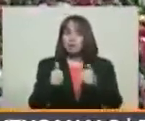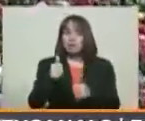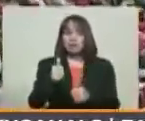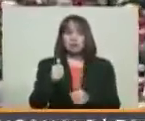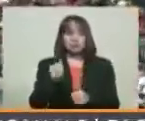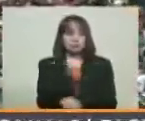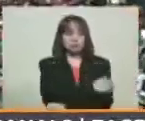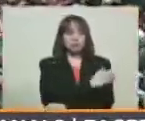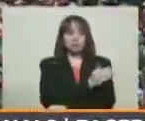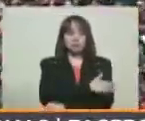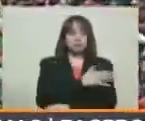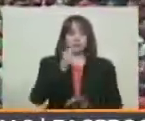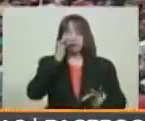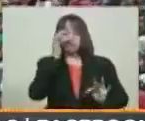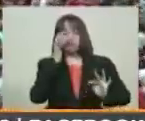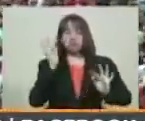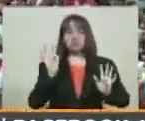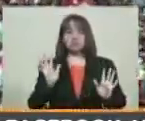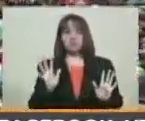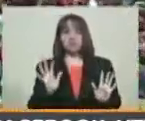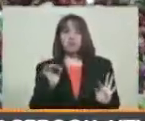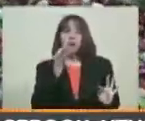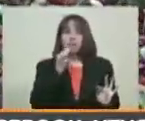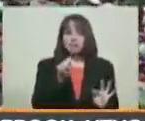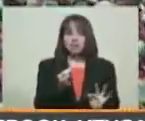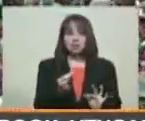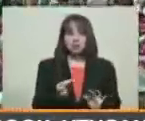burguesía han dicho